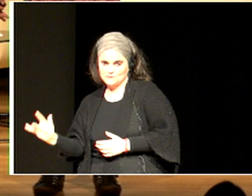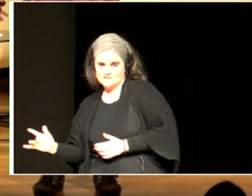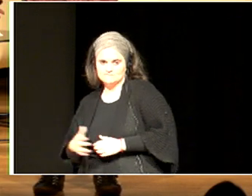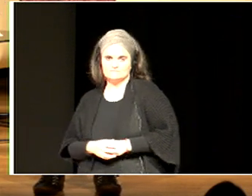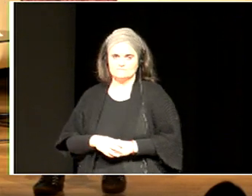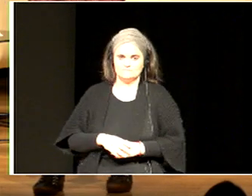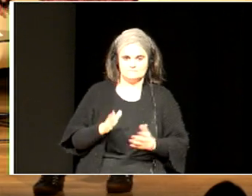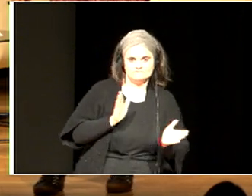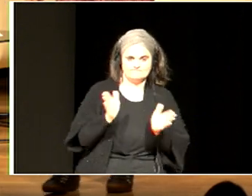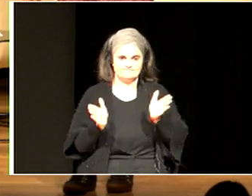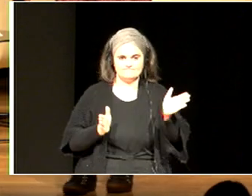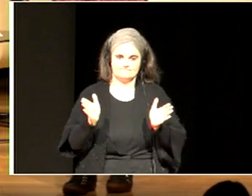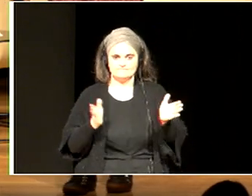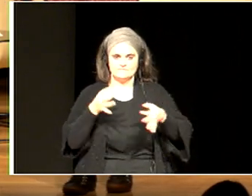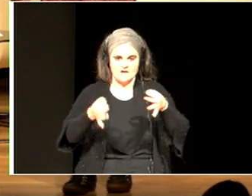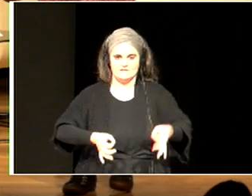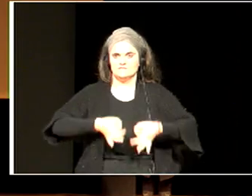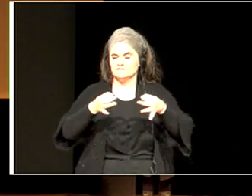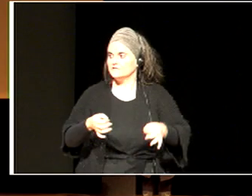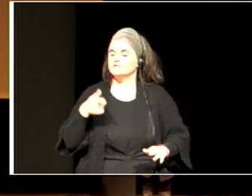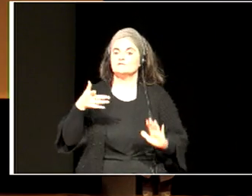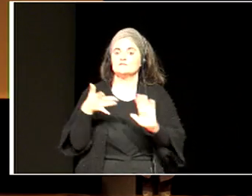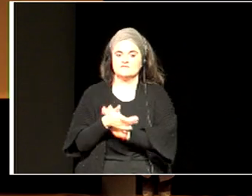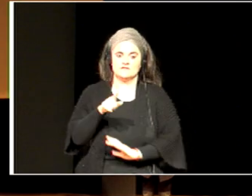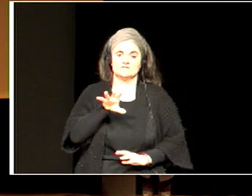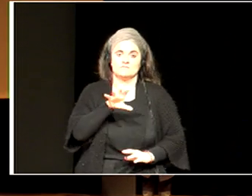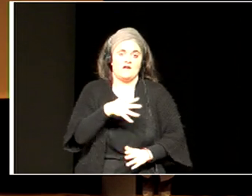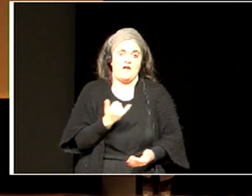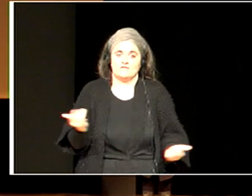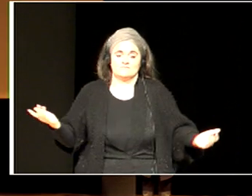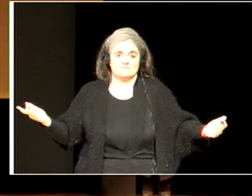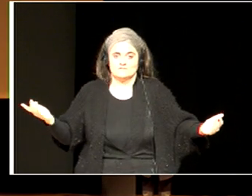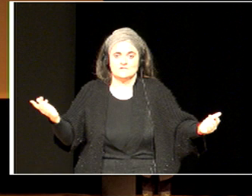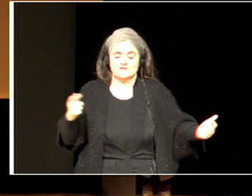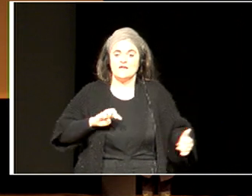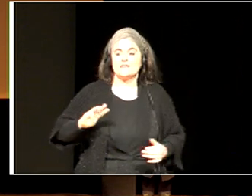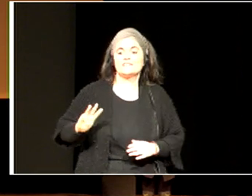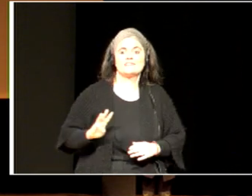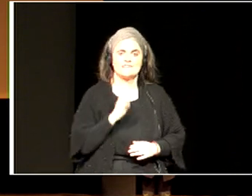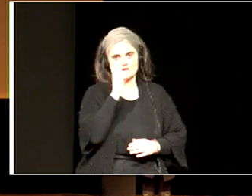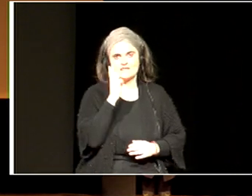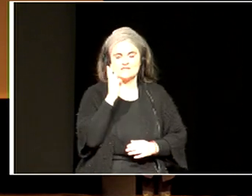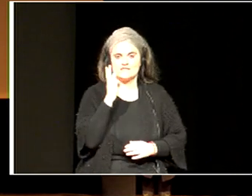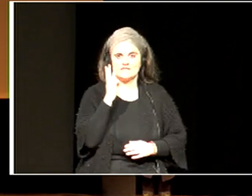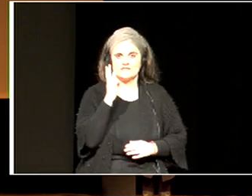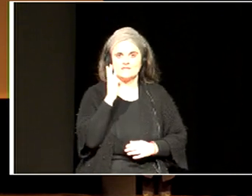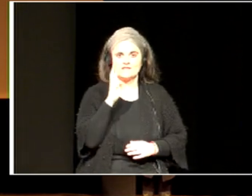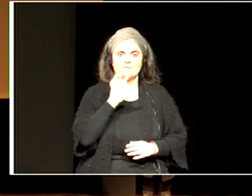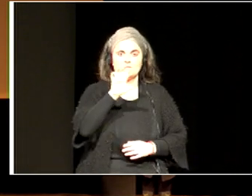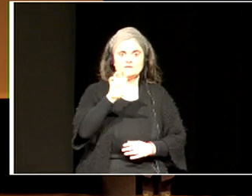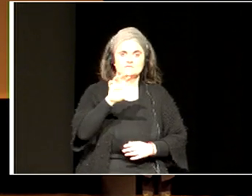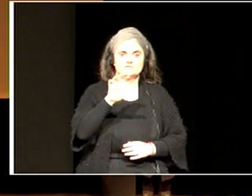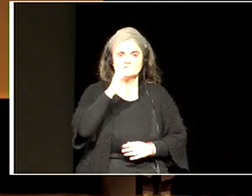eso dice mucho de lo que tenemos en este país dice mucho de que sea el tercer país del mundo en consumo de prostitución